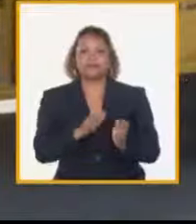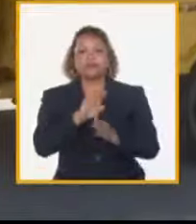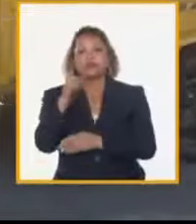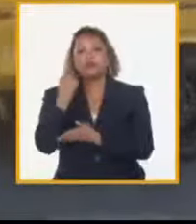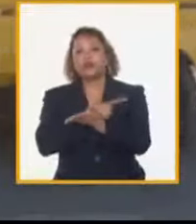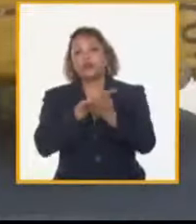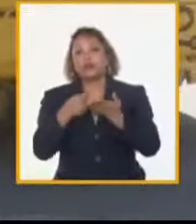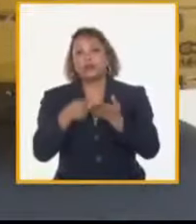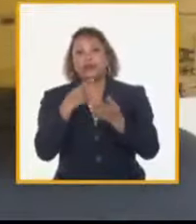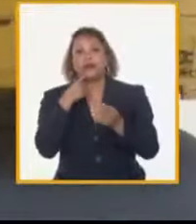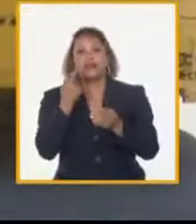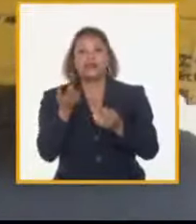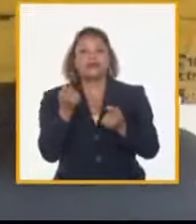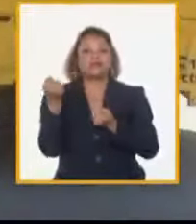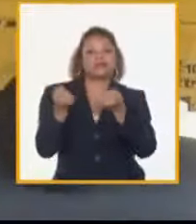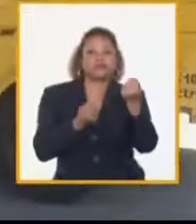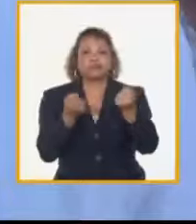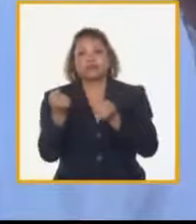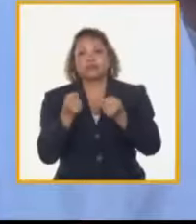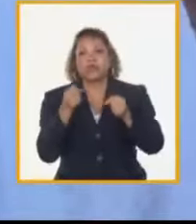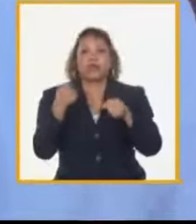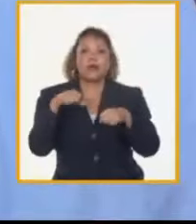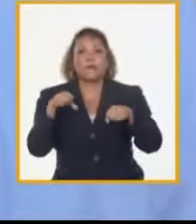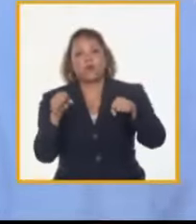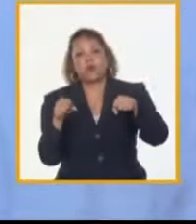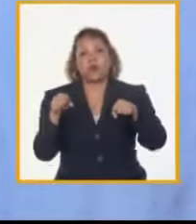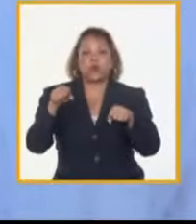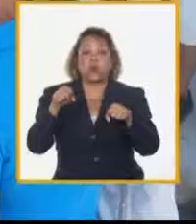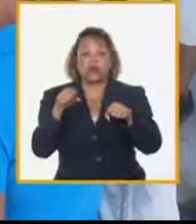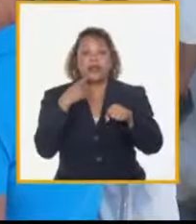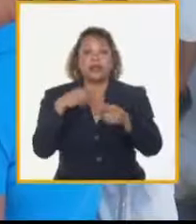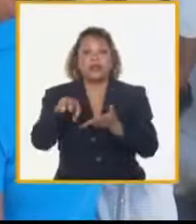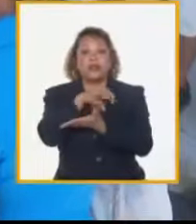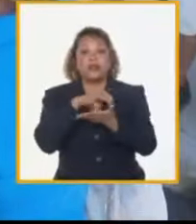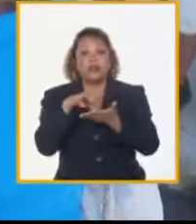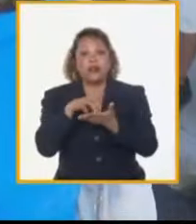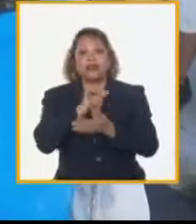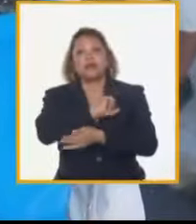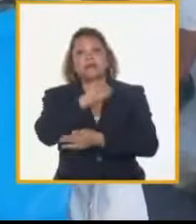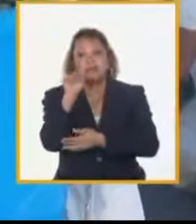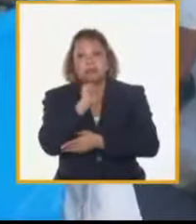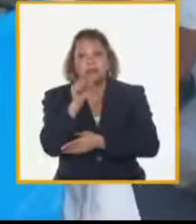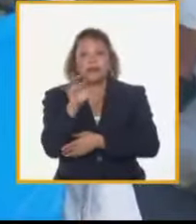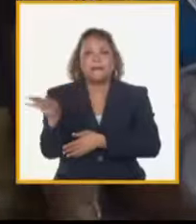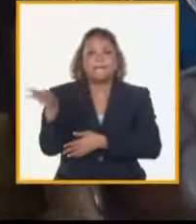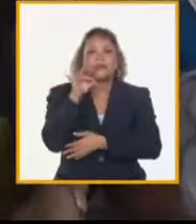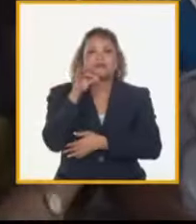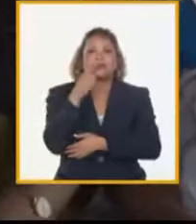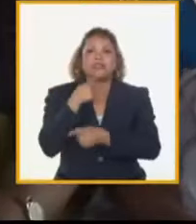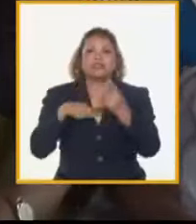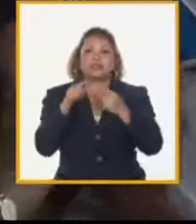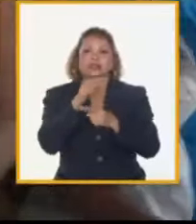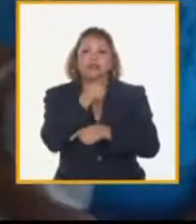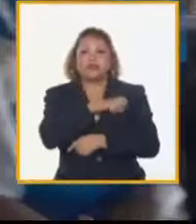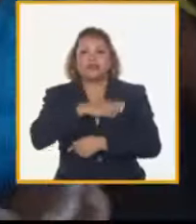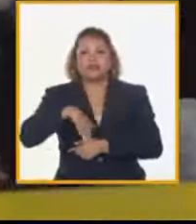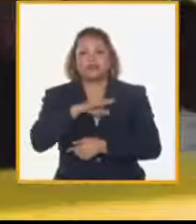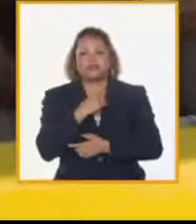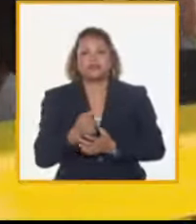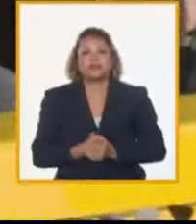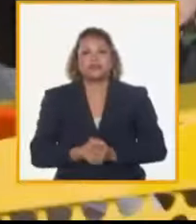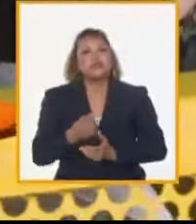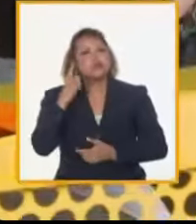de la circulación vial de los ecotaxis en la ciudad Monumento, ya han ganado preferencia entre los viajeros. El servicio lo